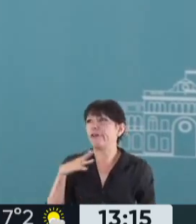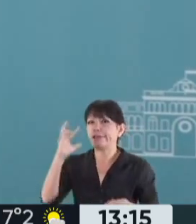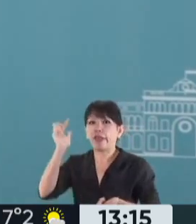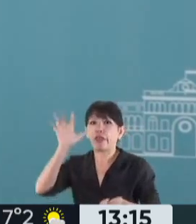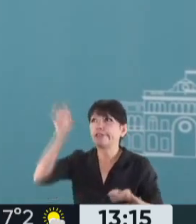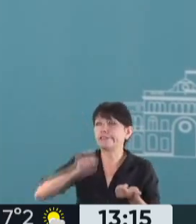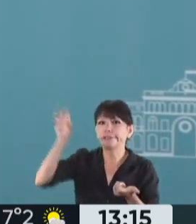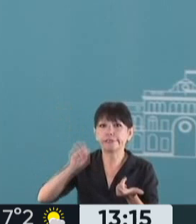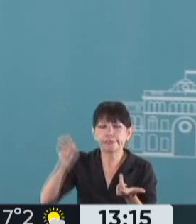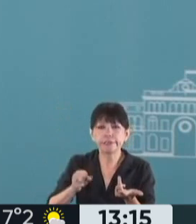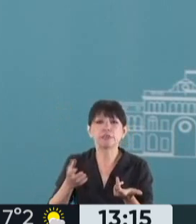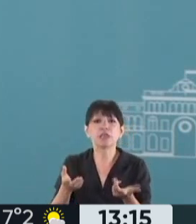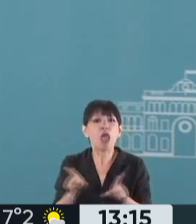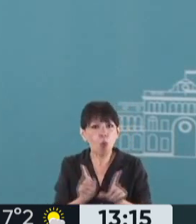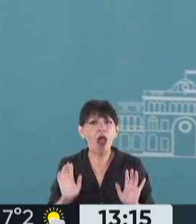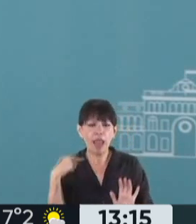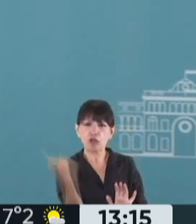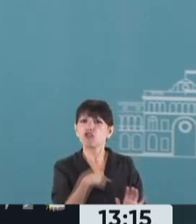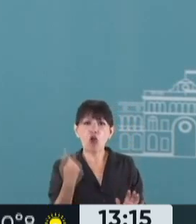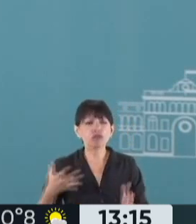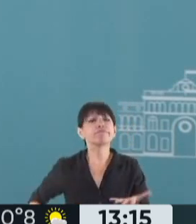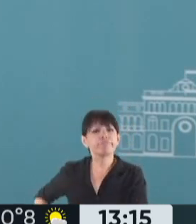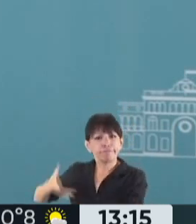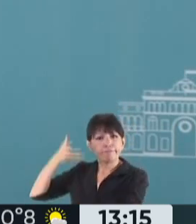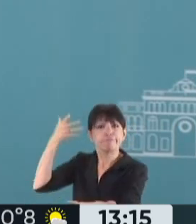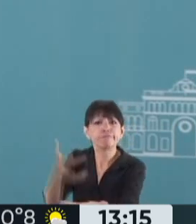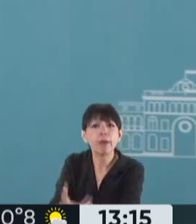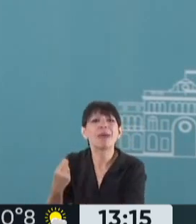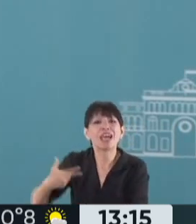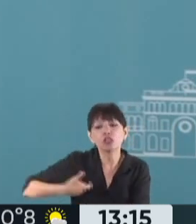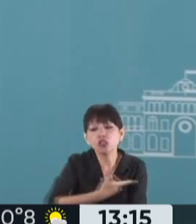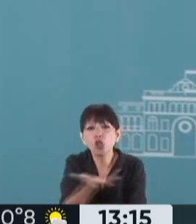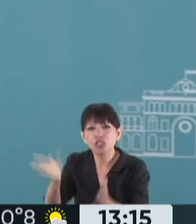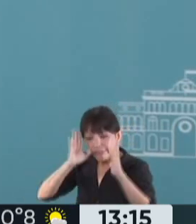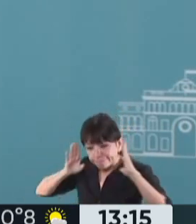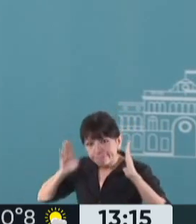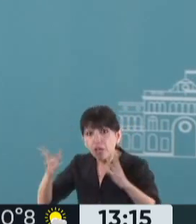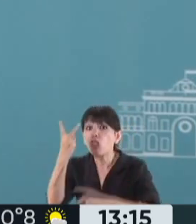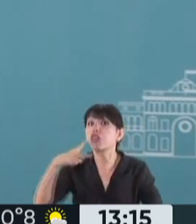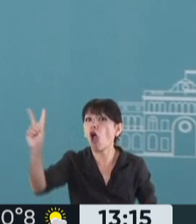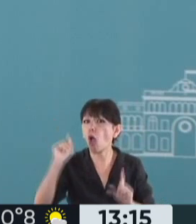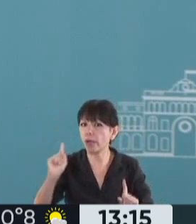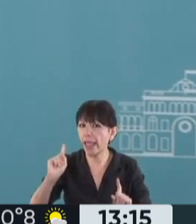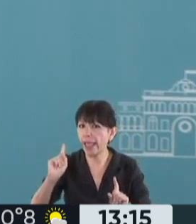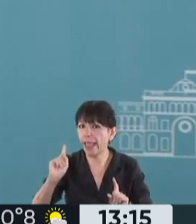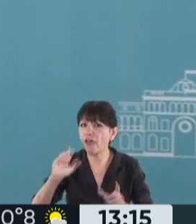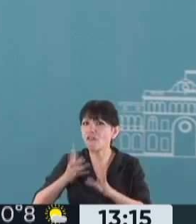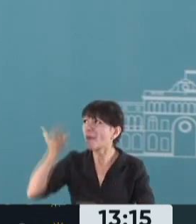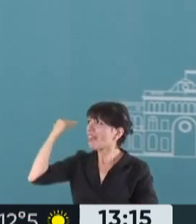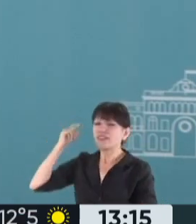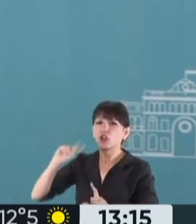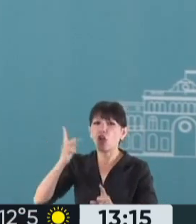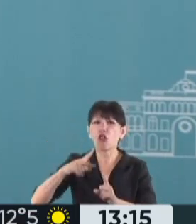en la Argentina, tenemos una inversión en gasto social del doble, más del doble de lo que históricamente tuvo la Argentina, no ya del